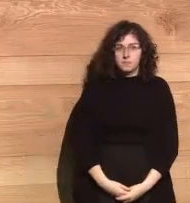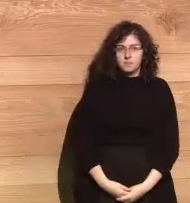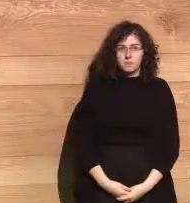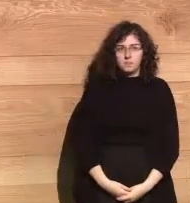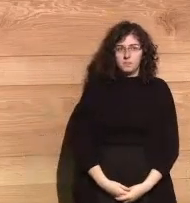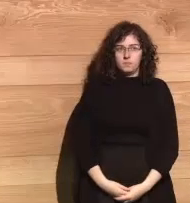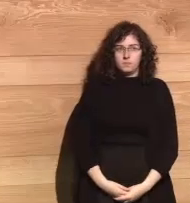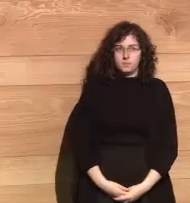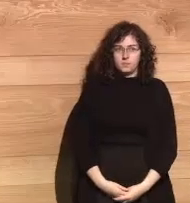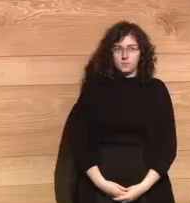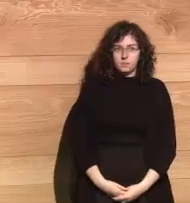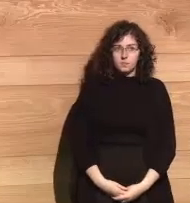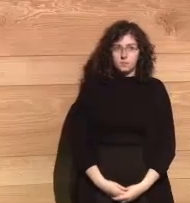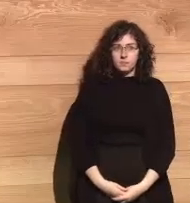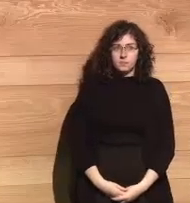Muchas gracias.